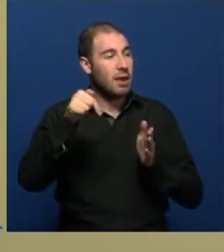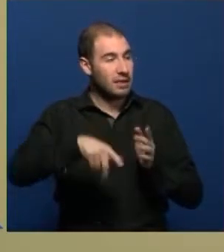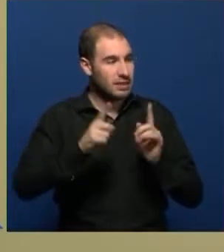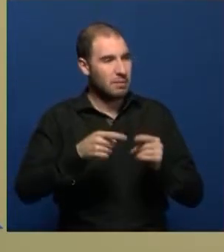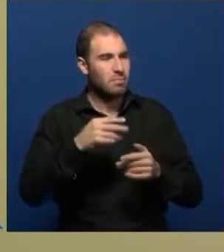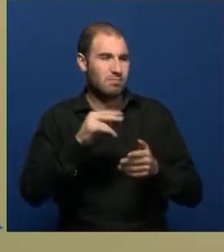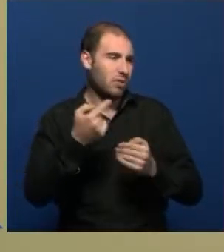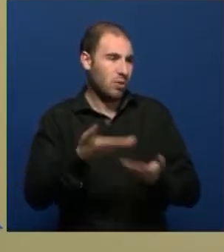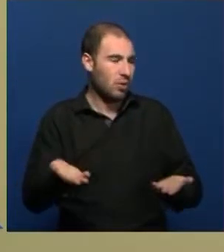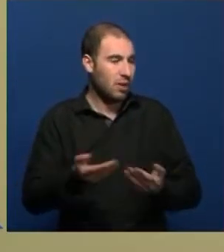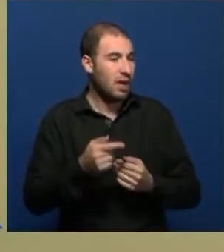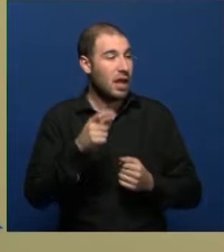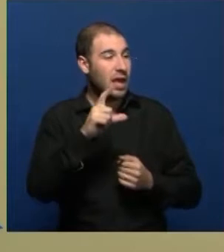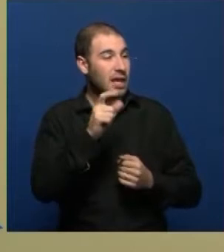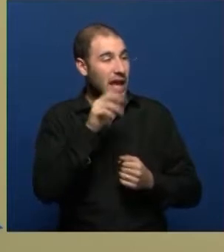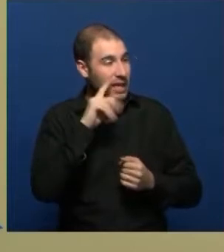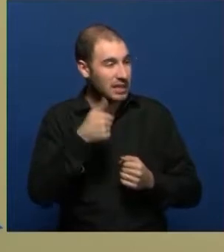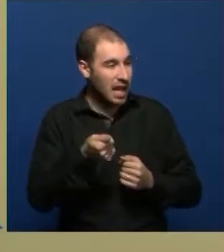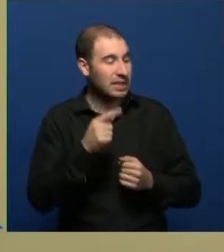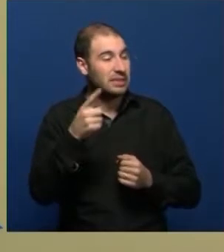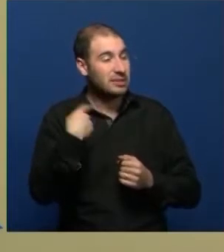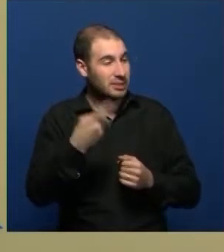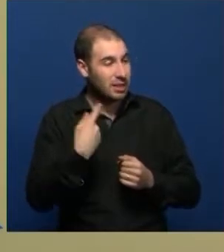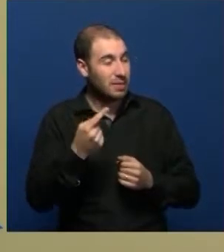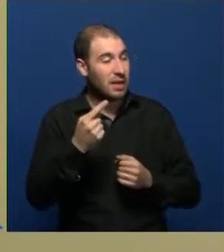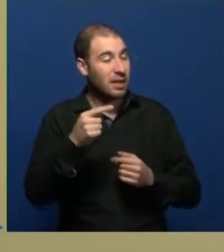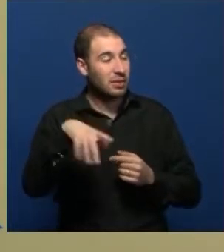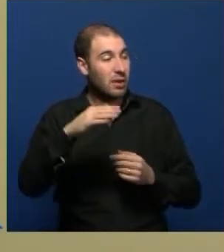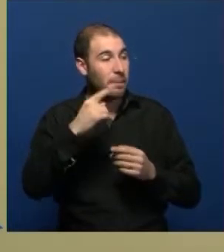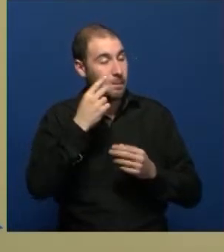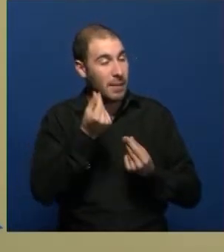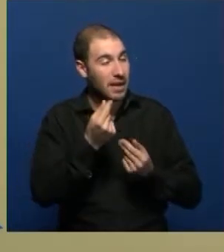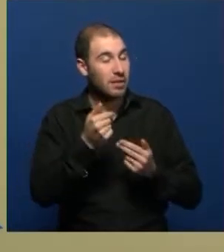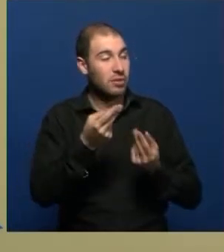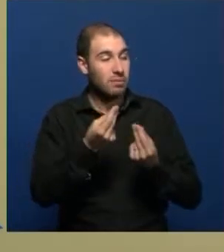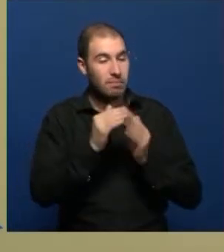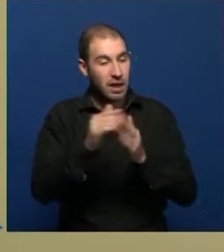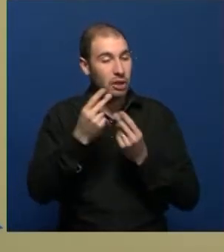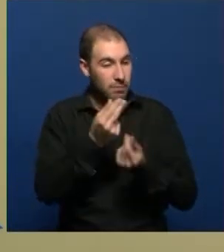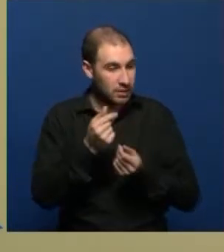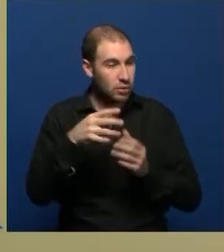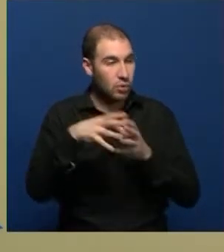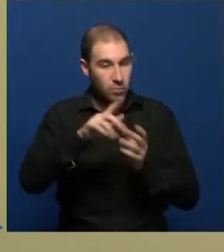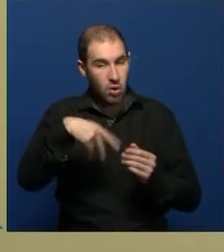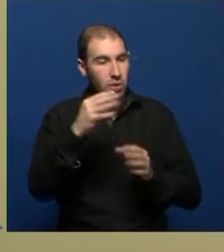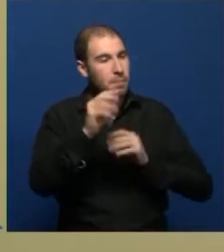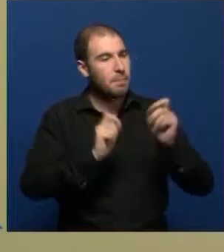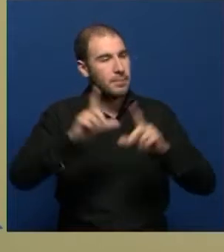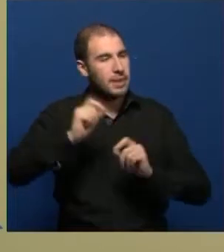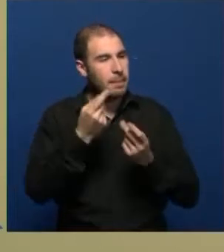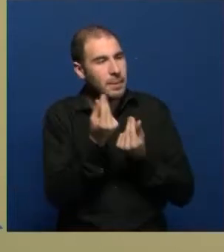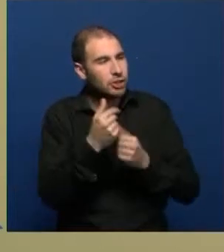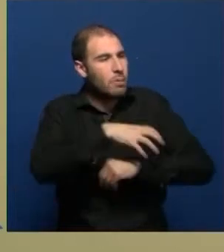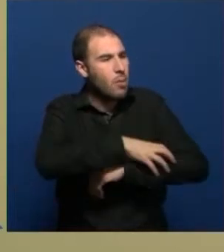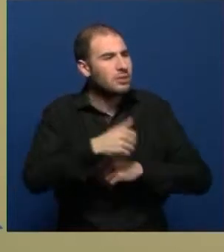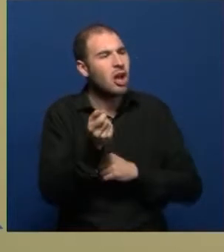este flagelo. Karina Ferraris siempre desde el Índice Barrial de Precios y otras instituciones ha medido precios y